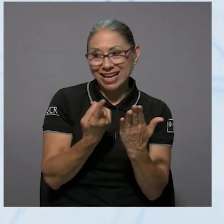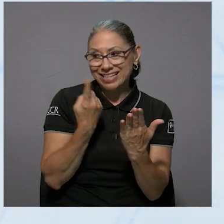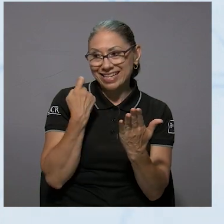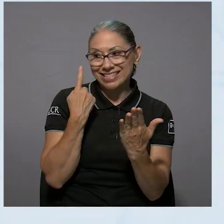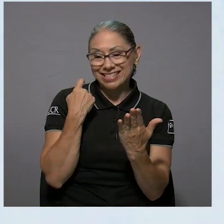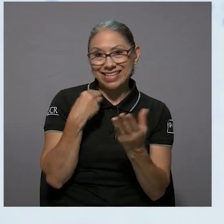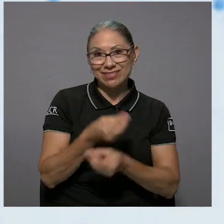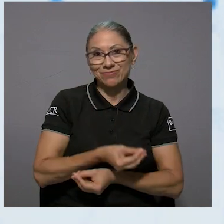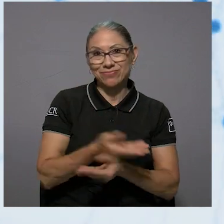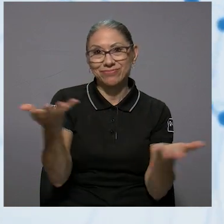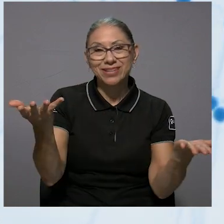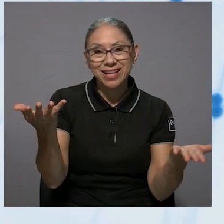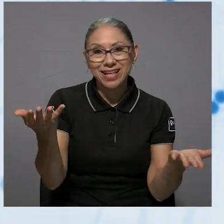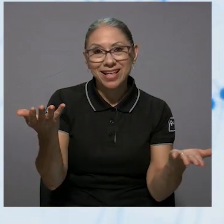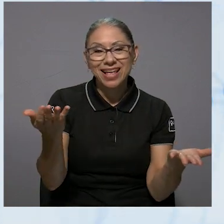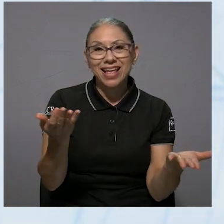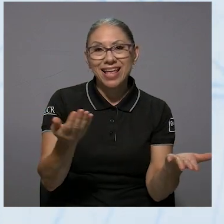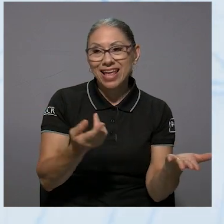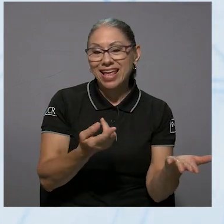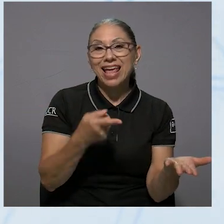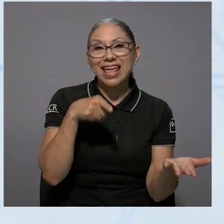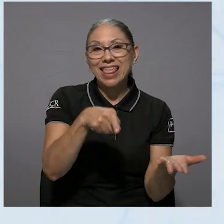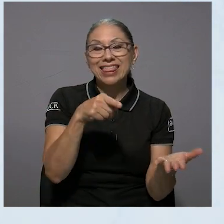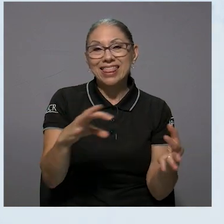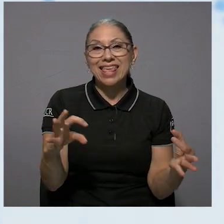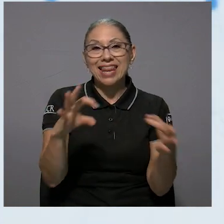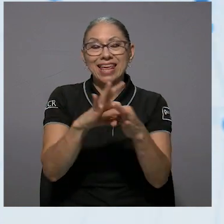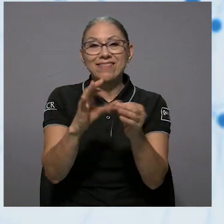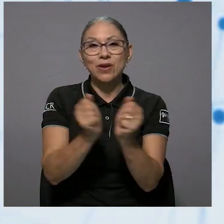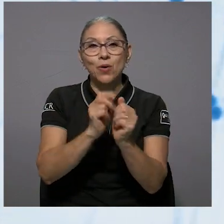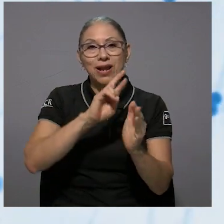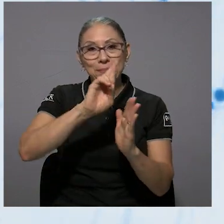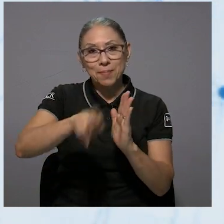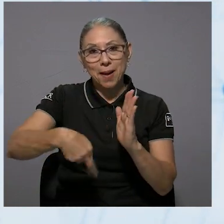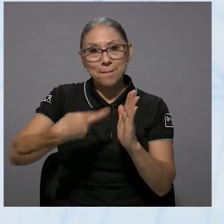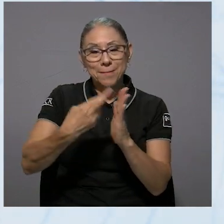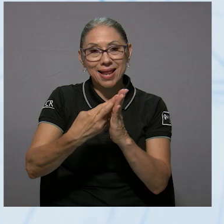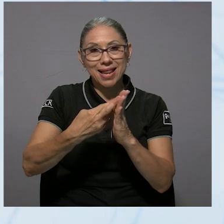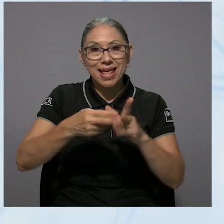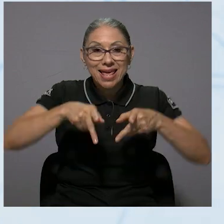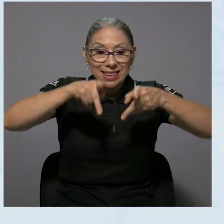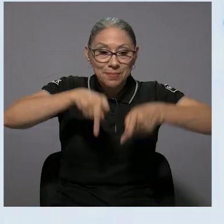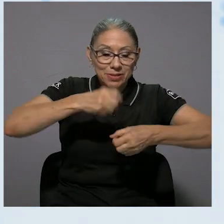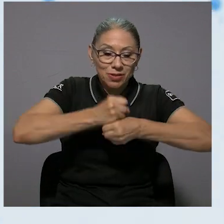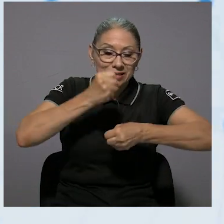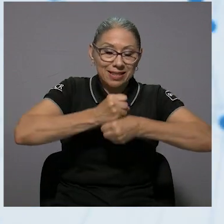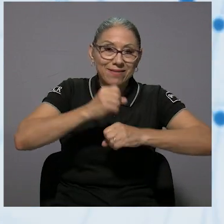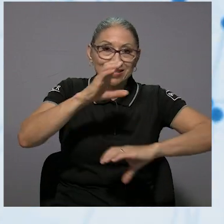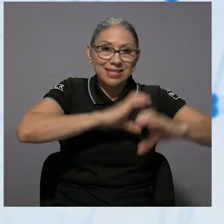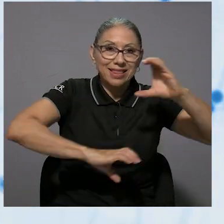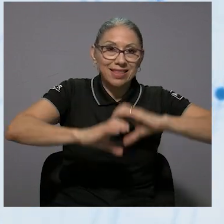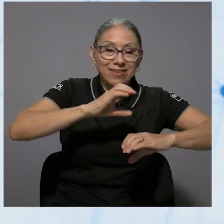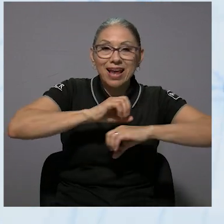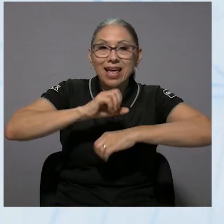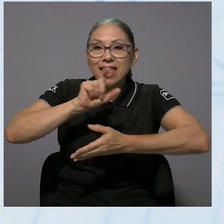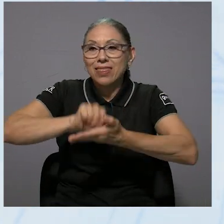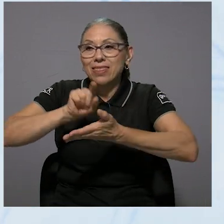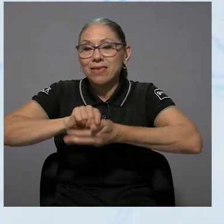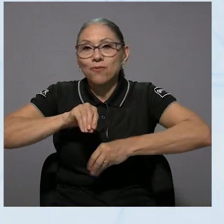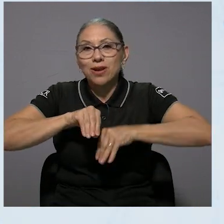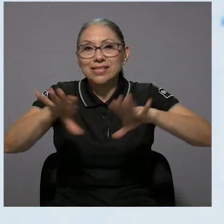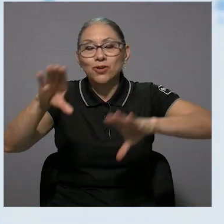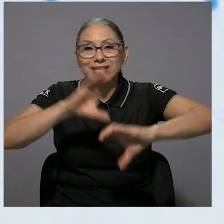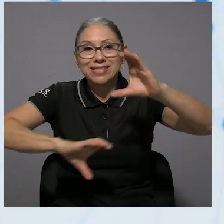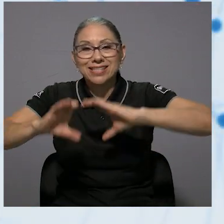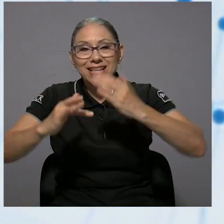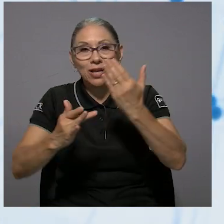lo lanzamos la semana pasada, que acabamos de hacer, tiene que ver con el papel del personal científico haciendo divulgación en ciencia y tecnología.